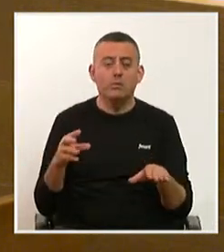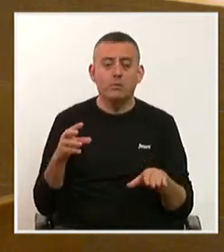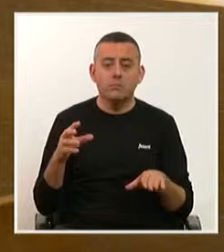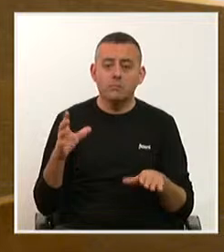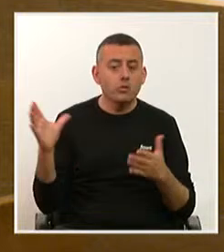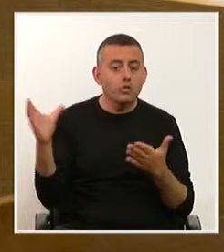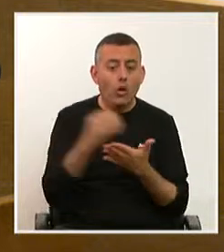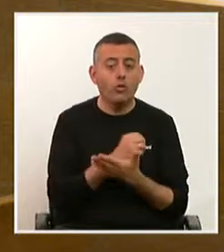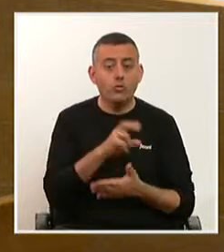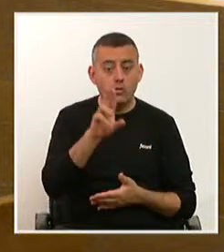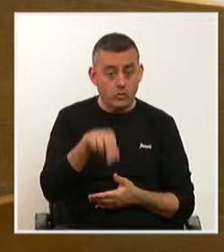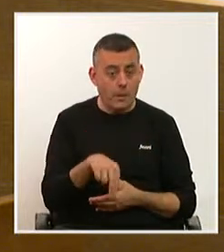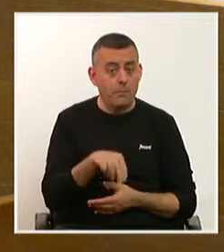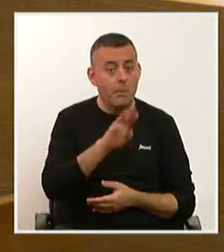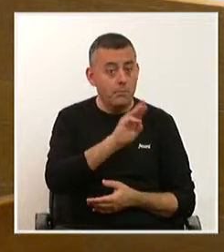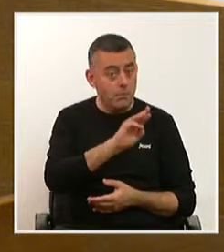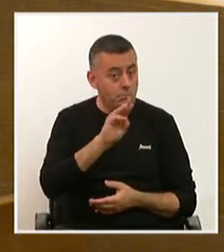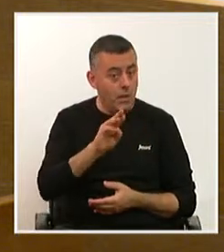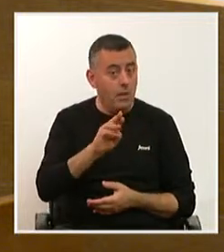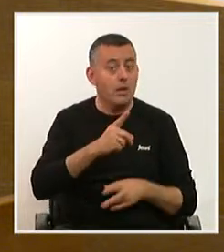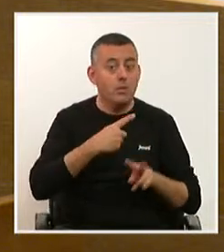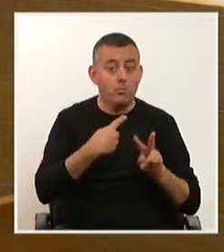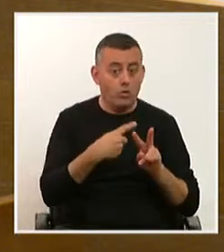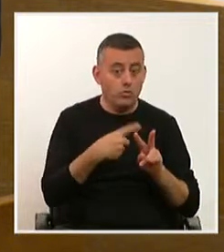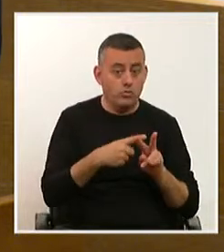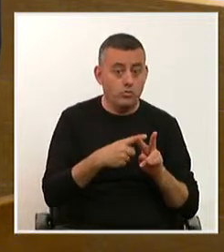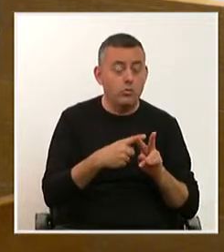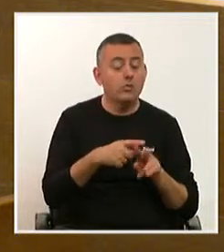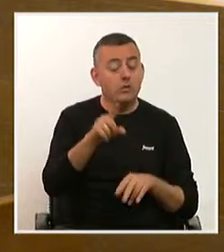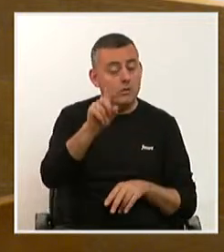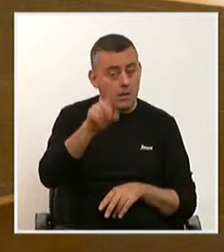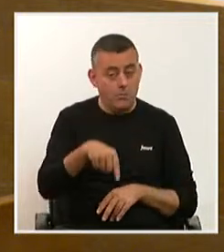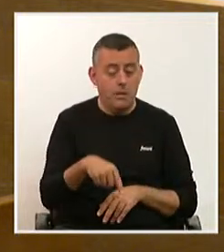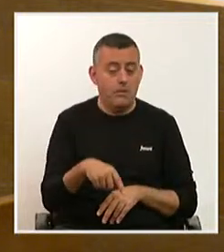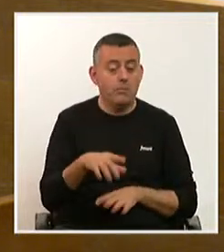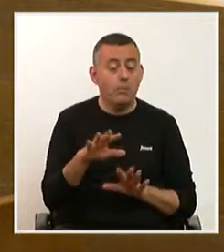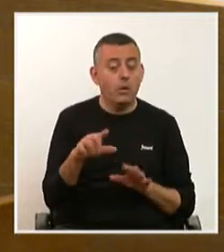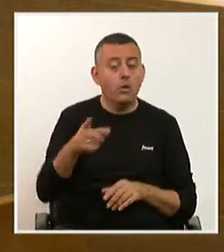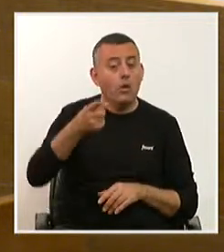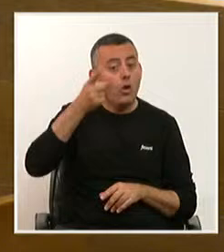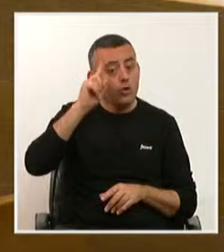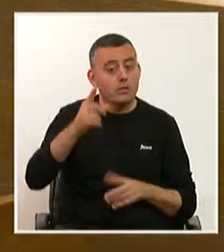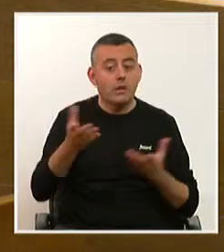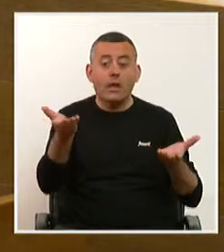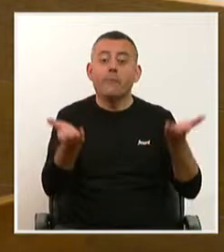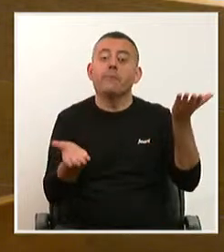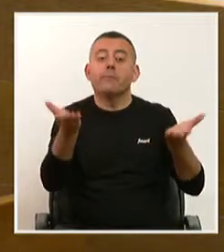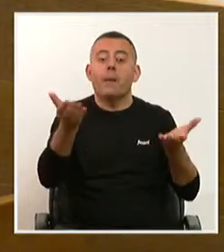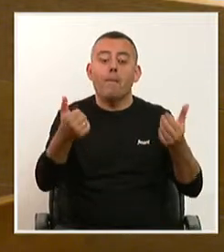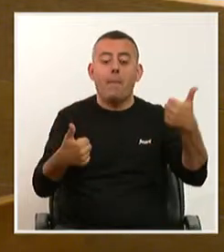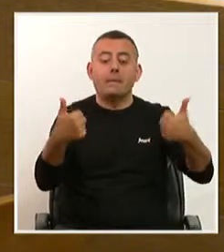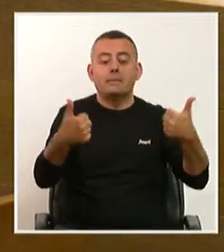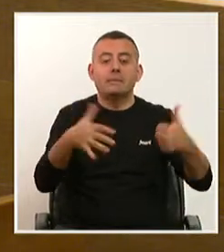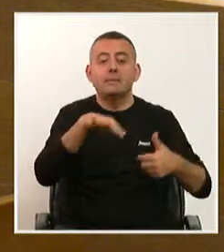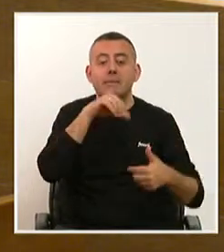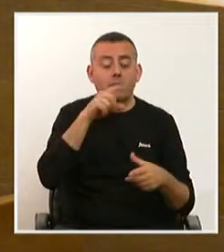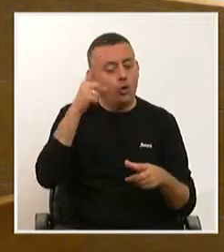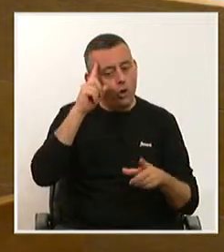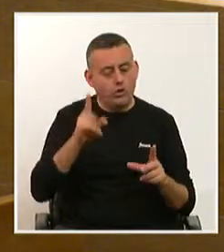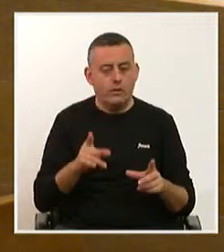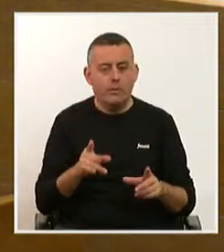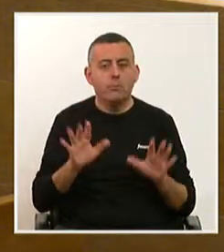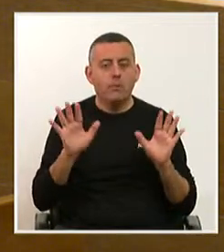también si no más que ustedes porque no lo usamos como herramienta política consideramos que la adicción al juego es